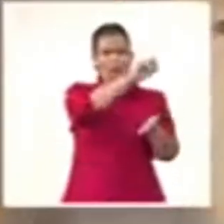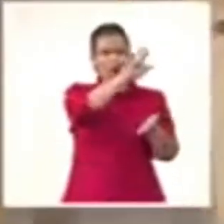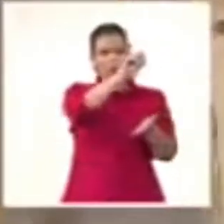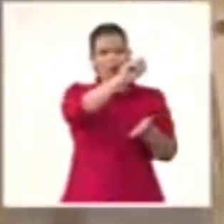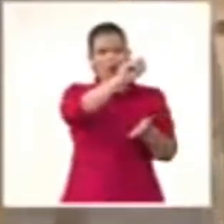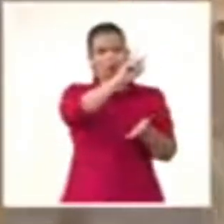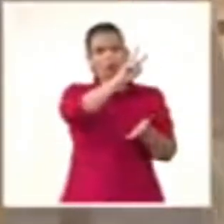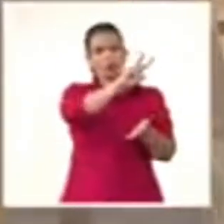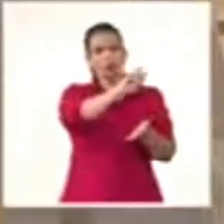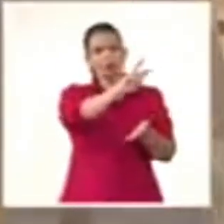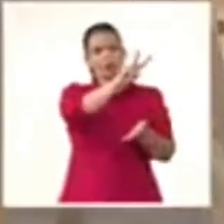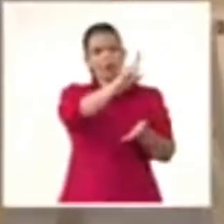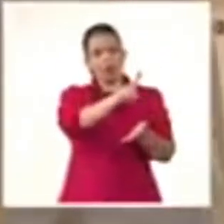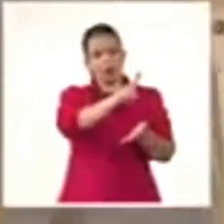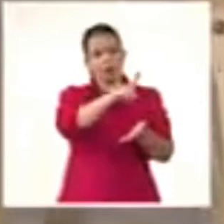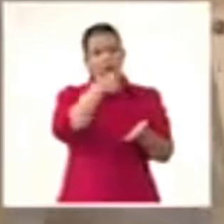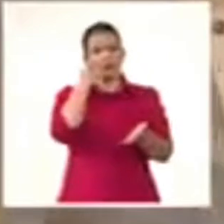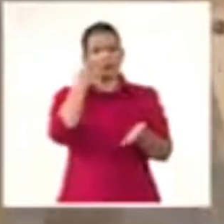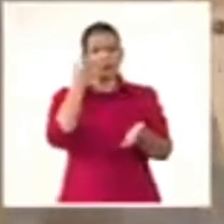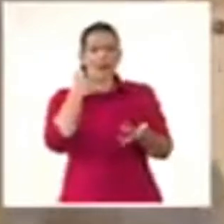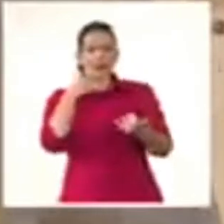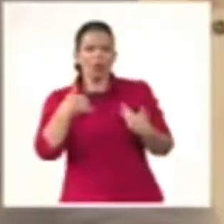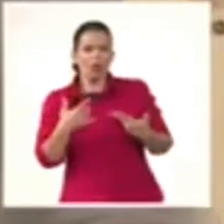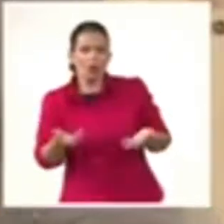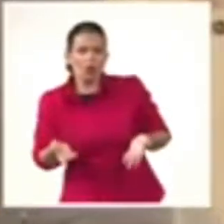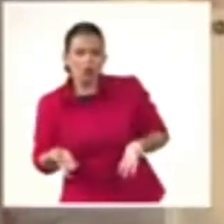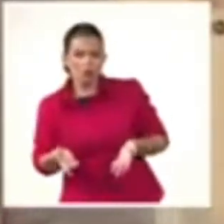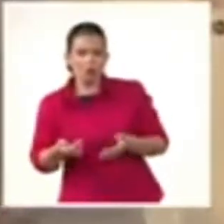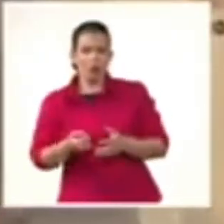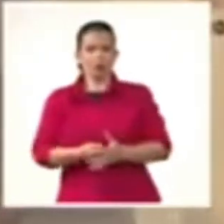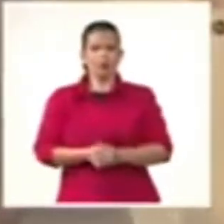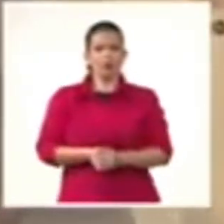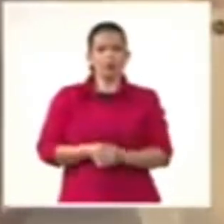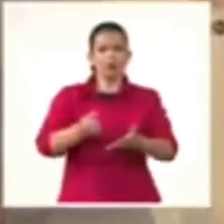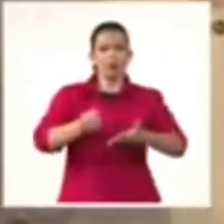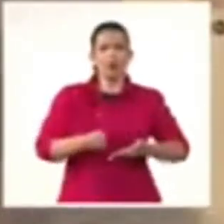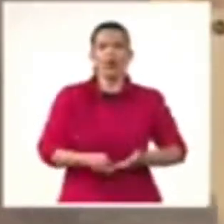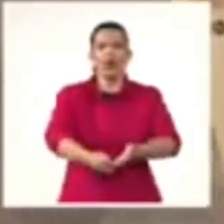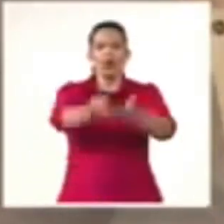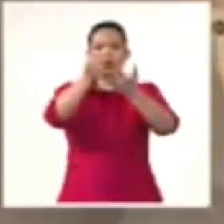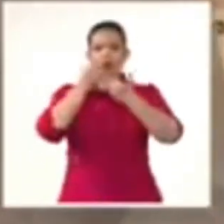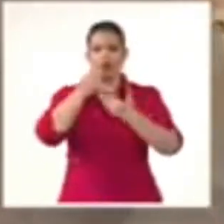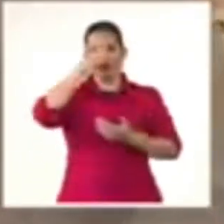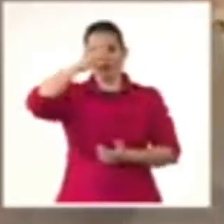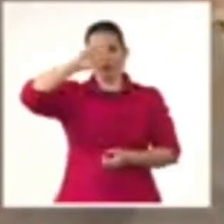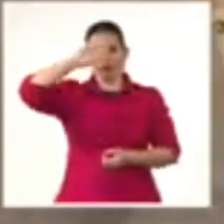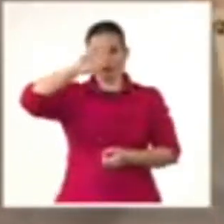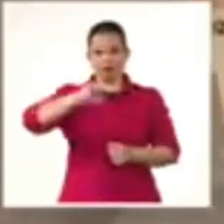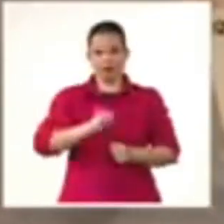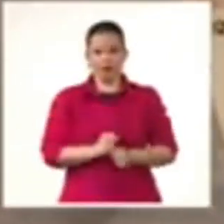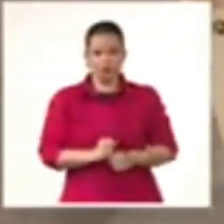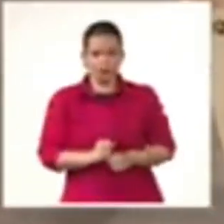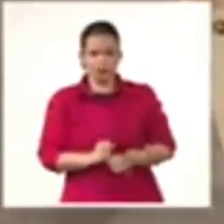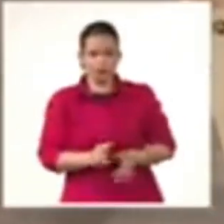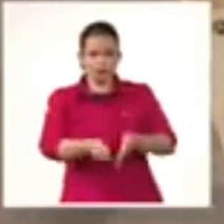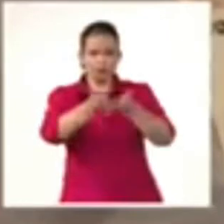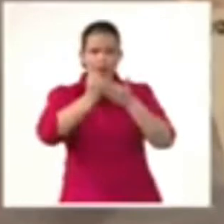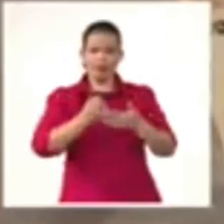solidaridad internacional entre las fuerzas con que ha contado nuestro país como apoyo a su impresionante